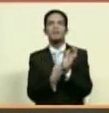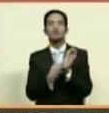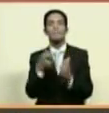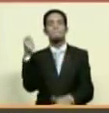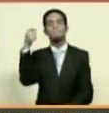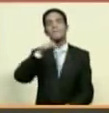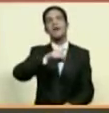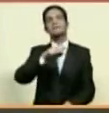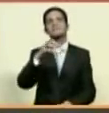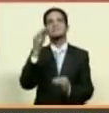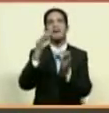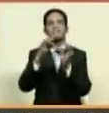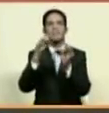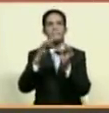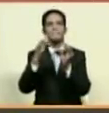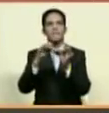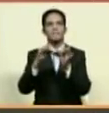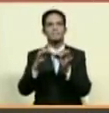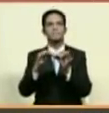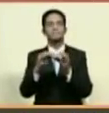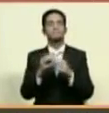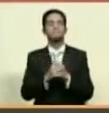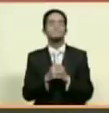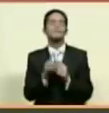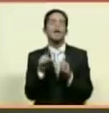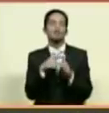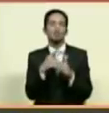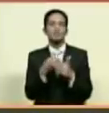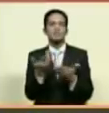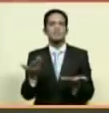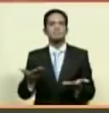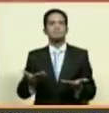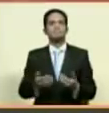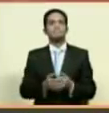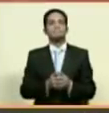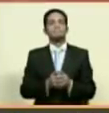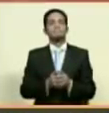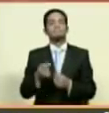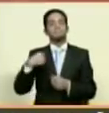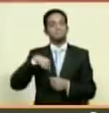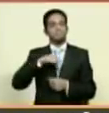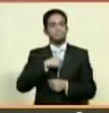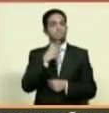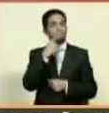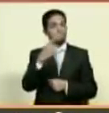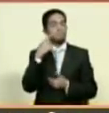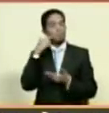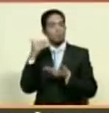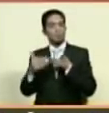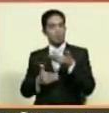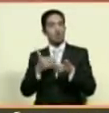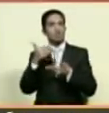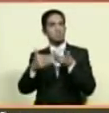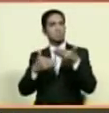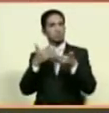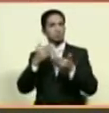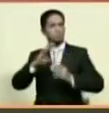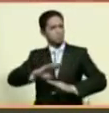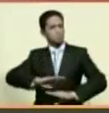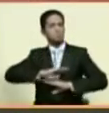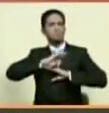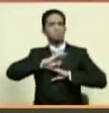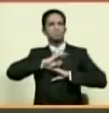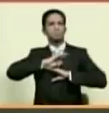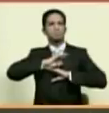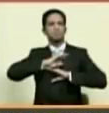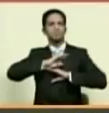de septiembre. Por lo tanto, podemos decir que ha sido un proceso satisfactorio